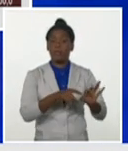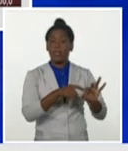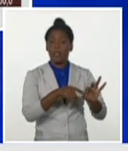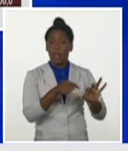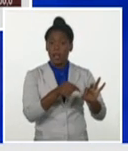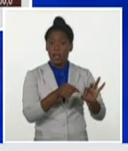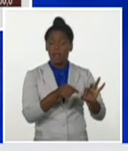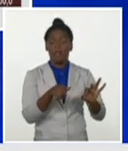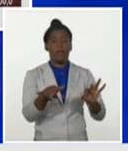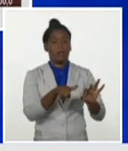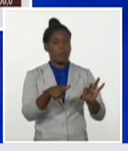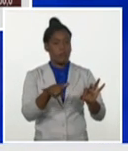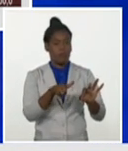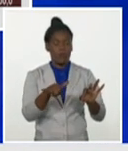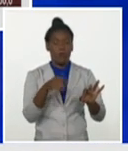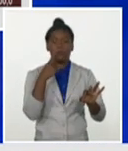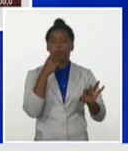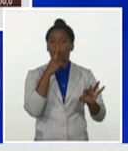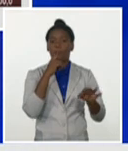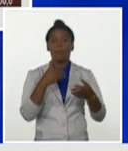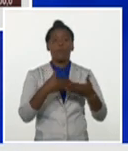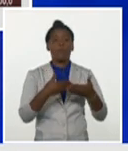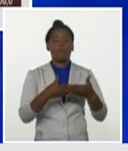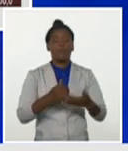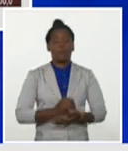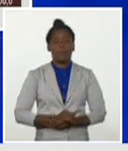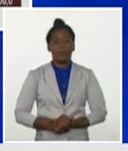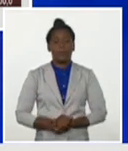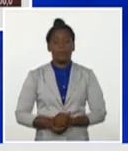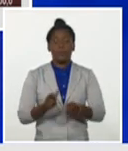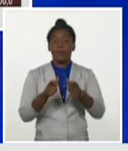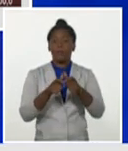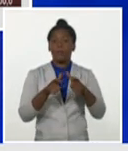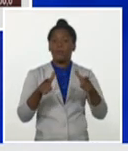se procesaron también. El mayor número, el